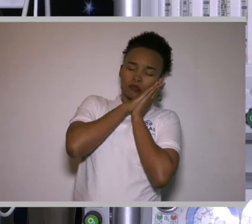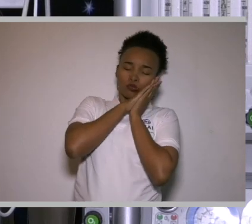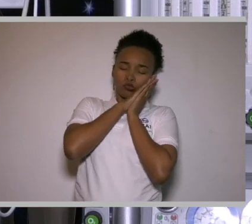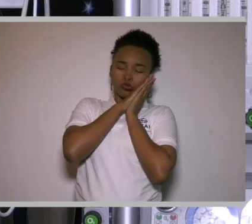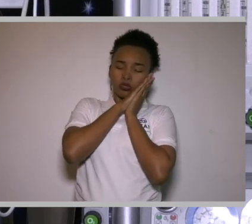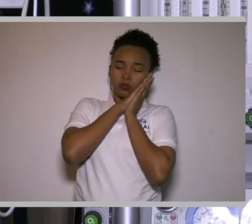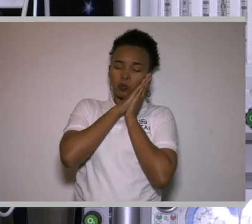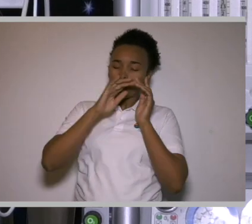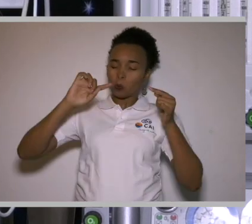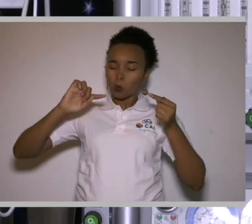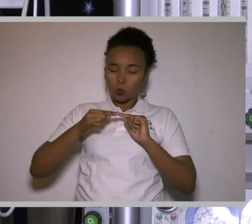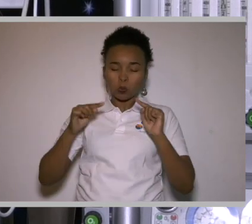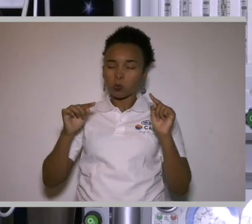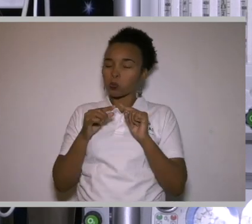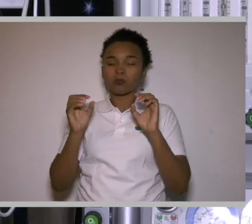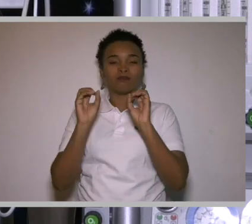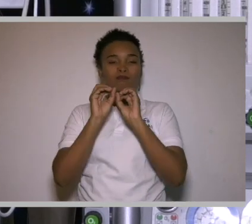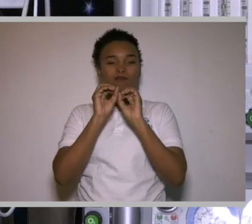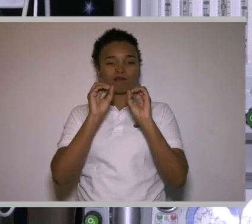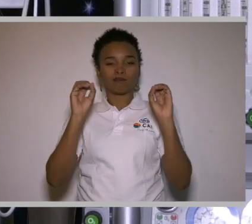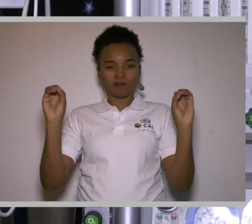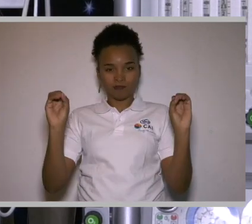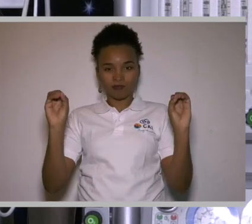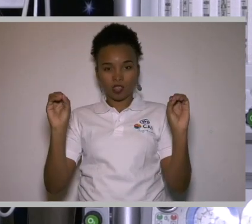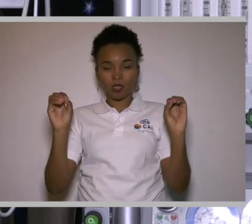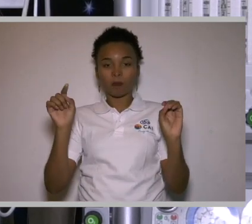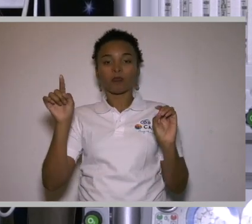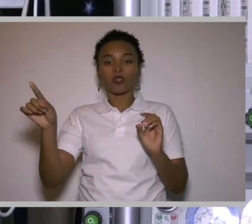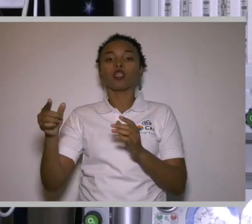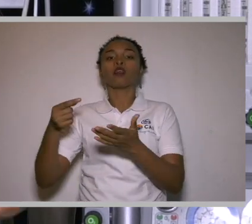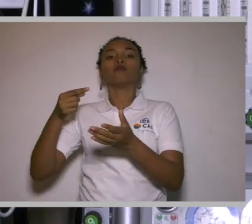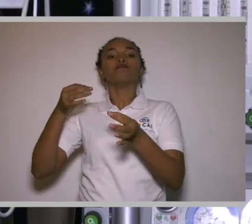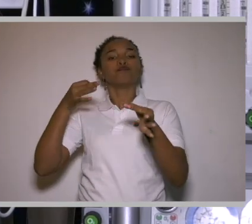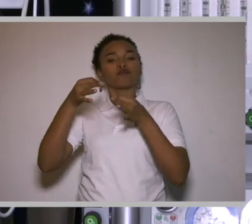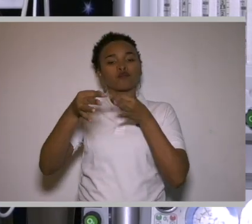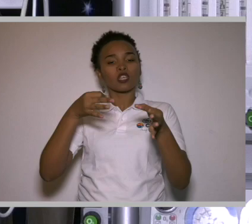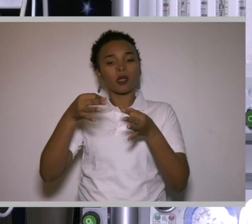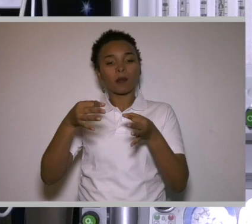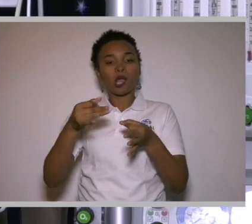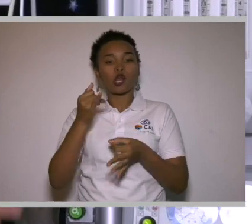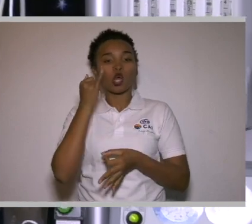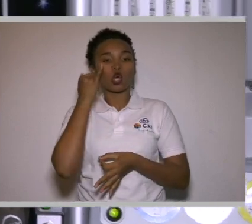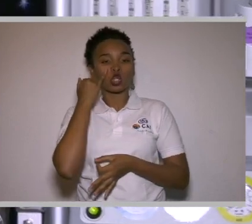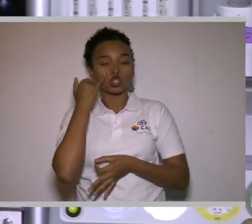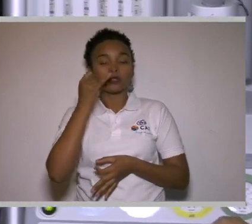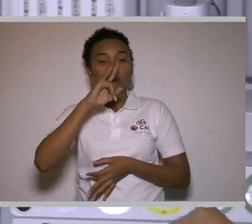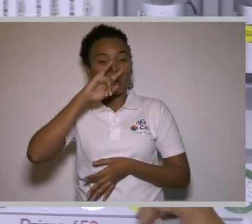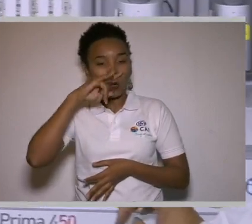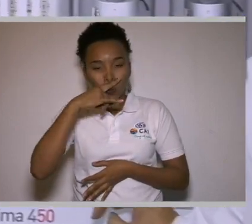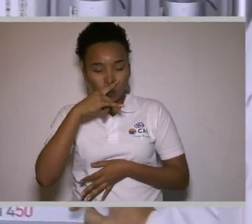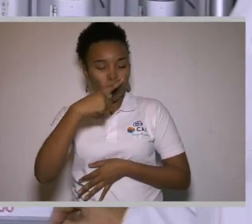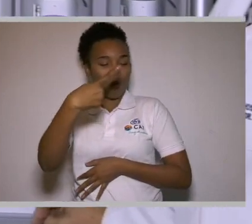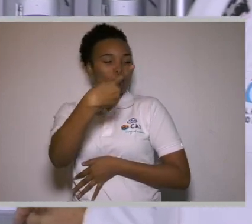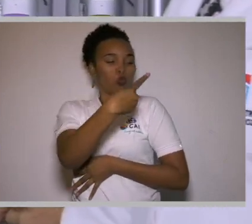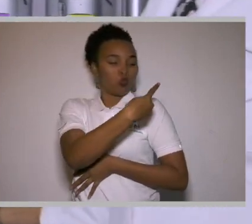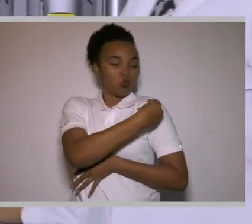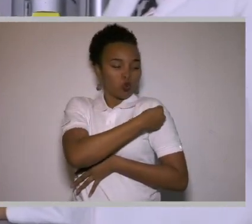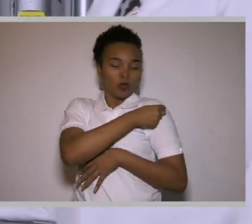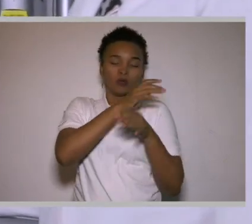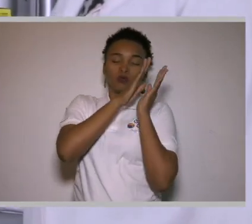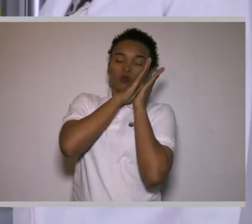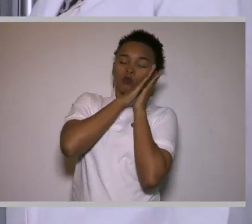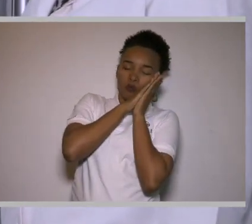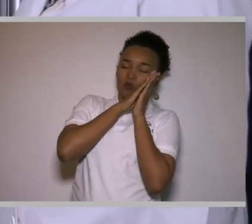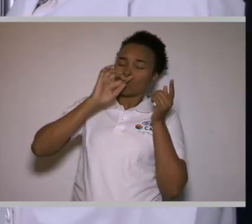quien conversaremos sobre el procedimiento anestésico en niños. Gracias por estar con nosotros. Gracias a usted, doctora, por estar